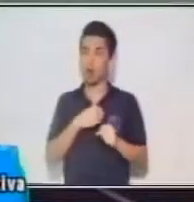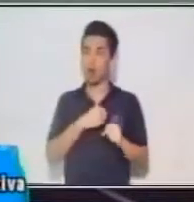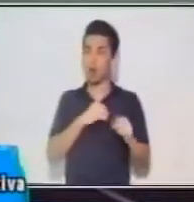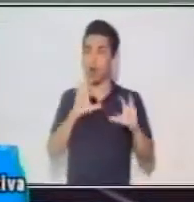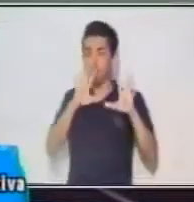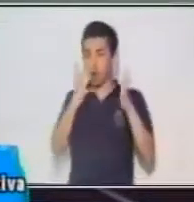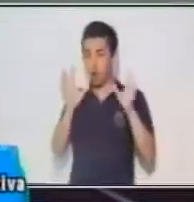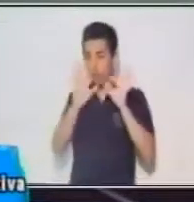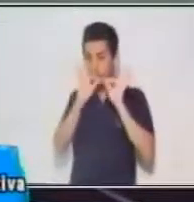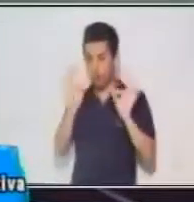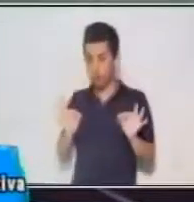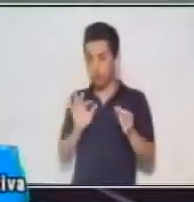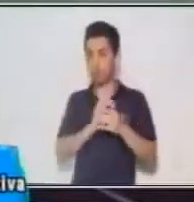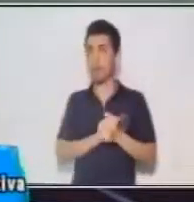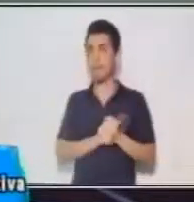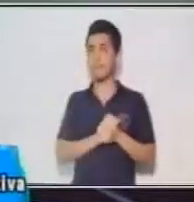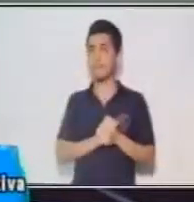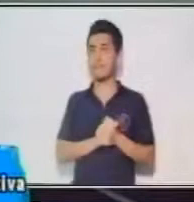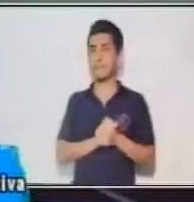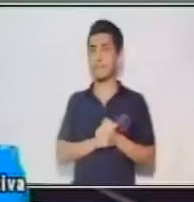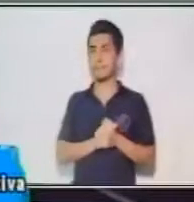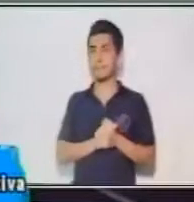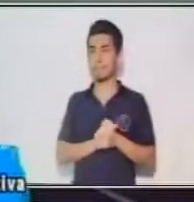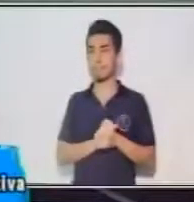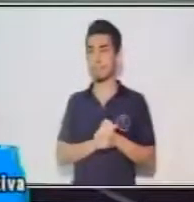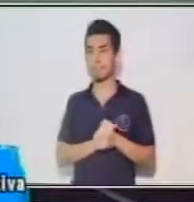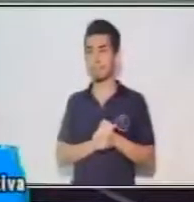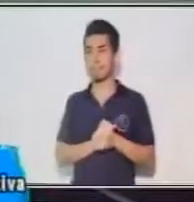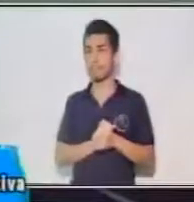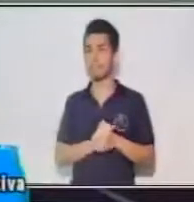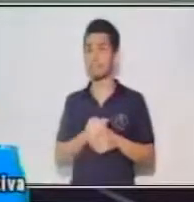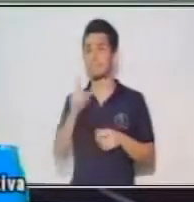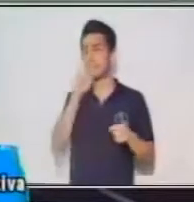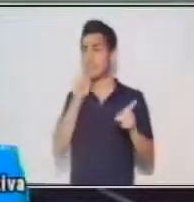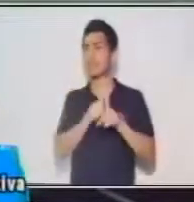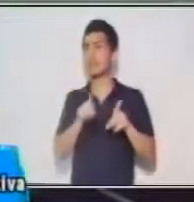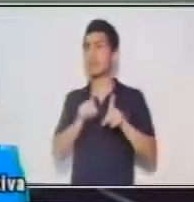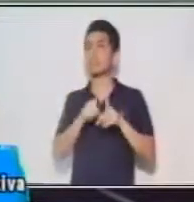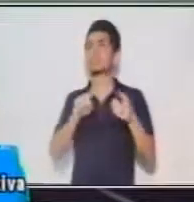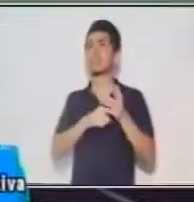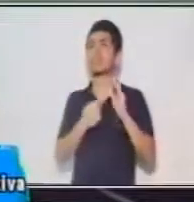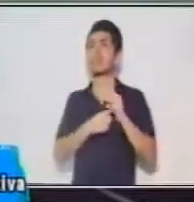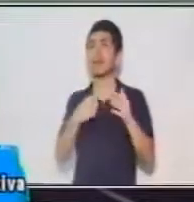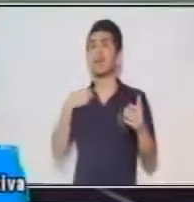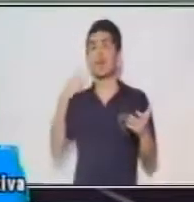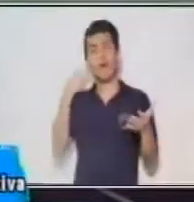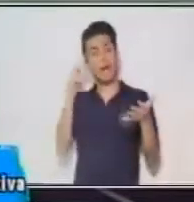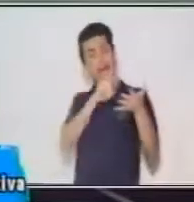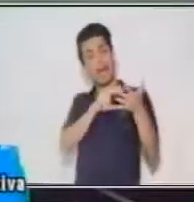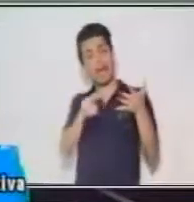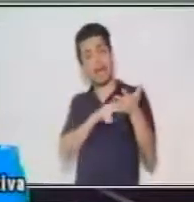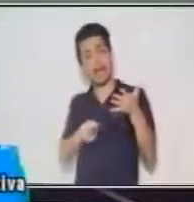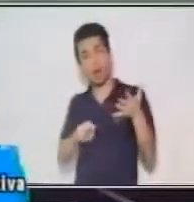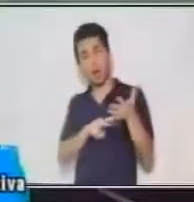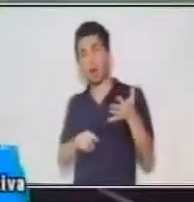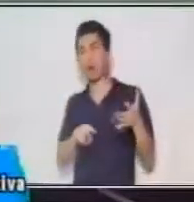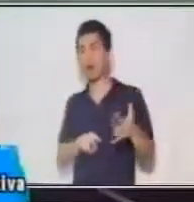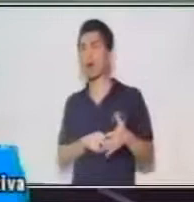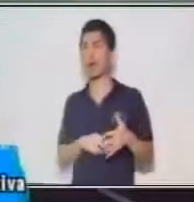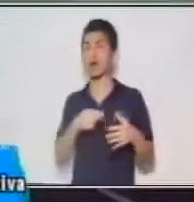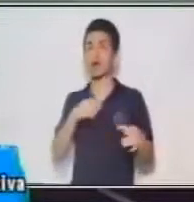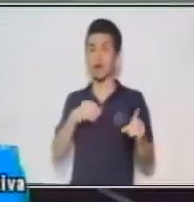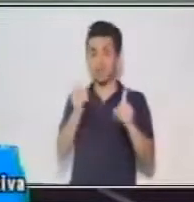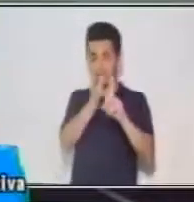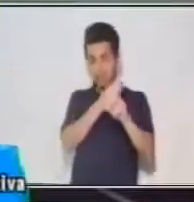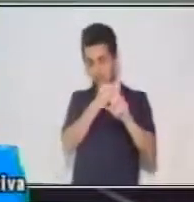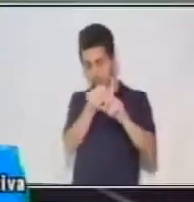que hagan o digan. También significa que cuando estamos leyendo algo, vamos a